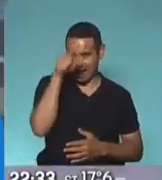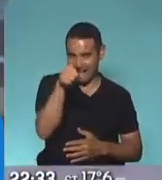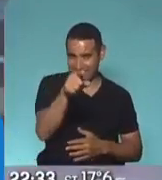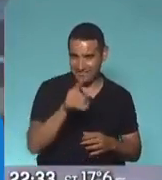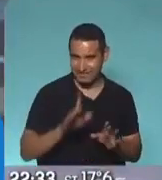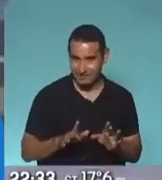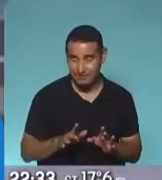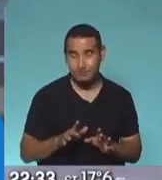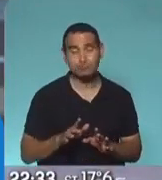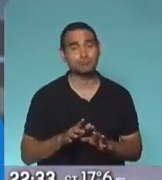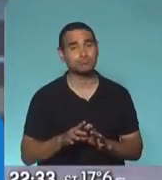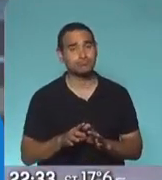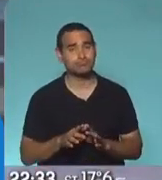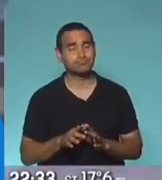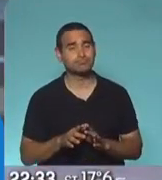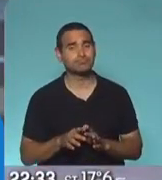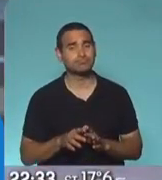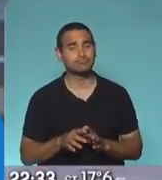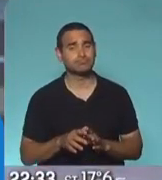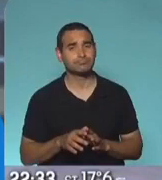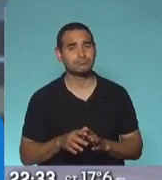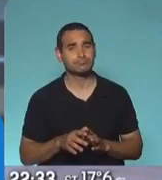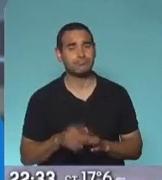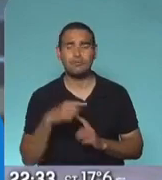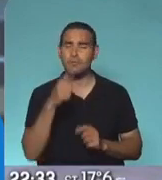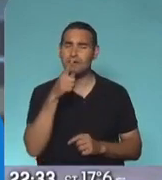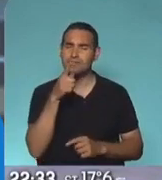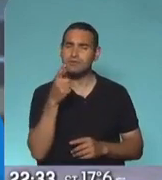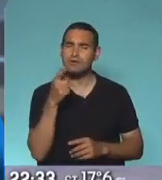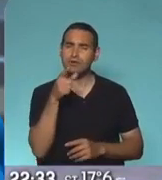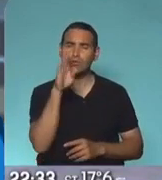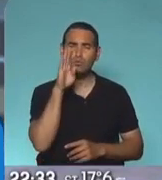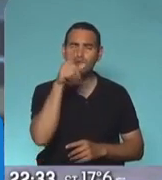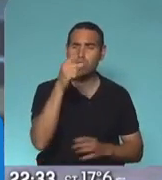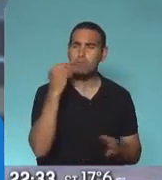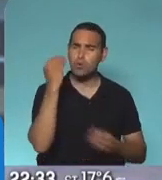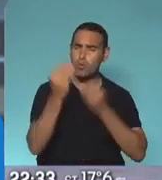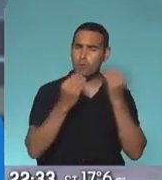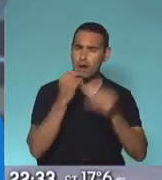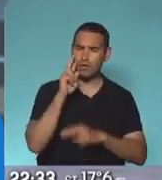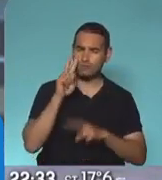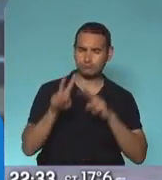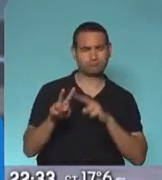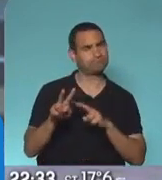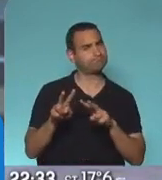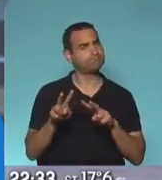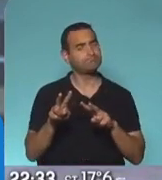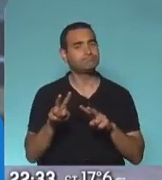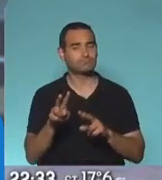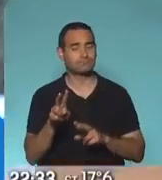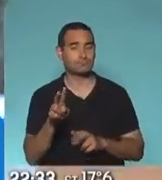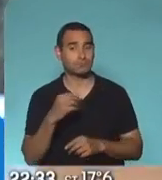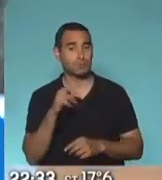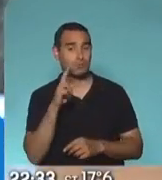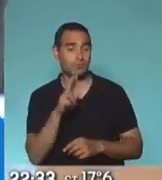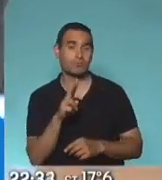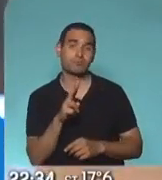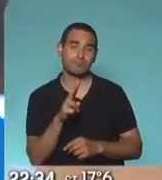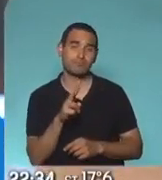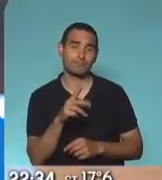provocado esto. Yo creo que un poco la preocupación de Estados Unidos está mirado en esto. Uno no podría dejar de